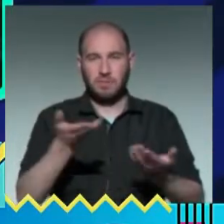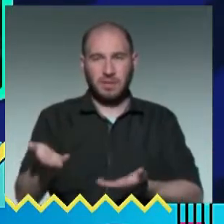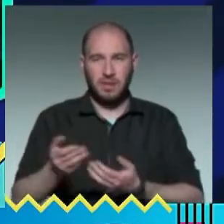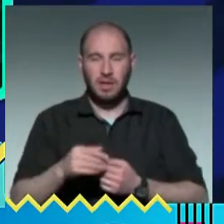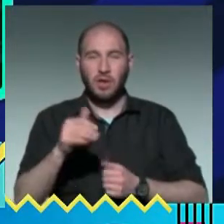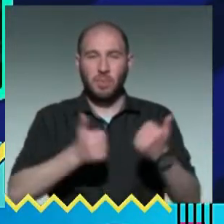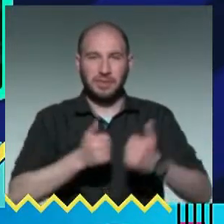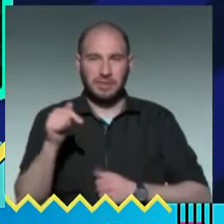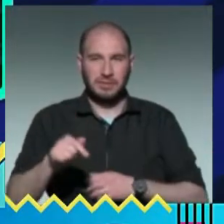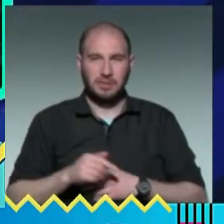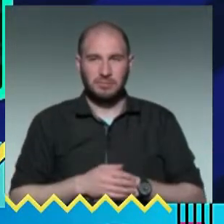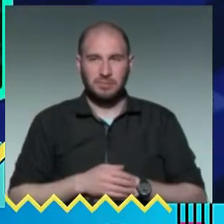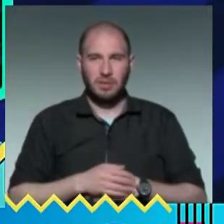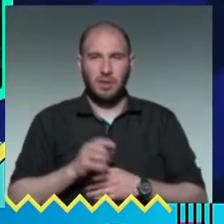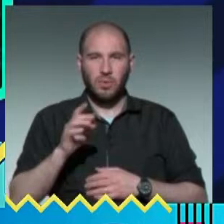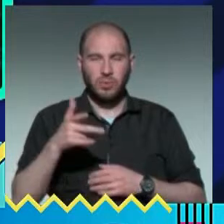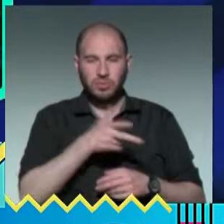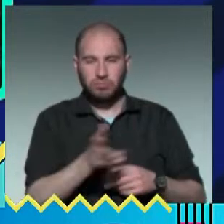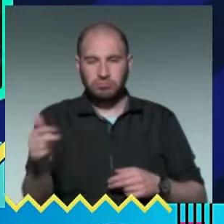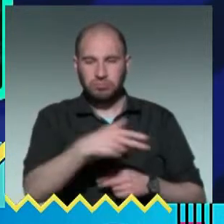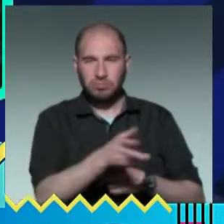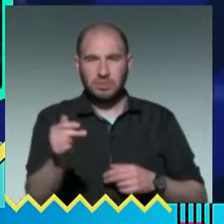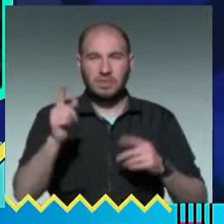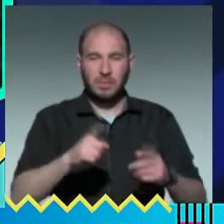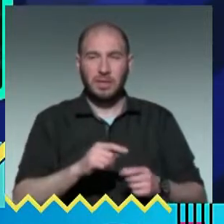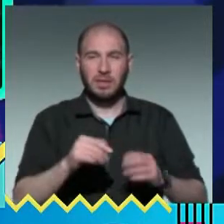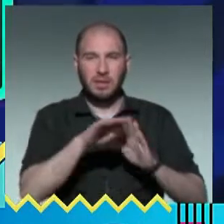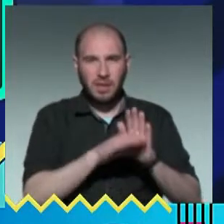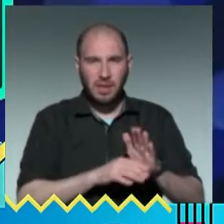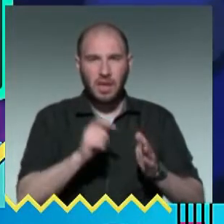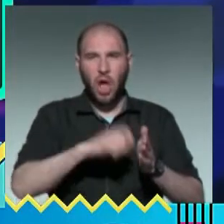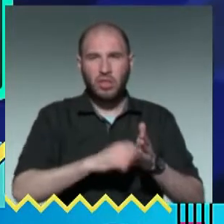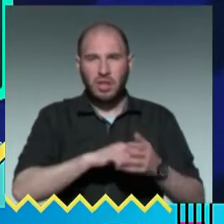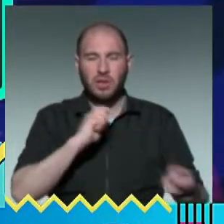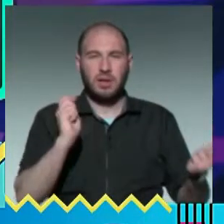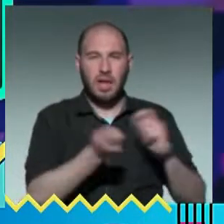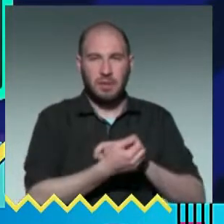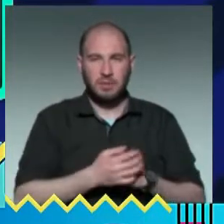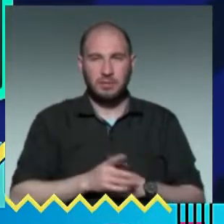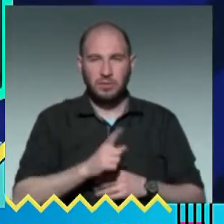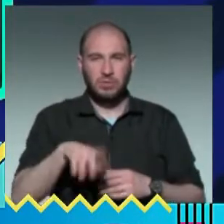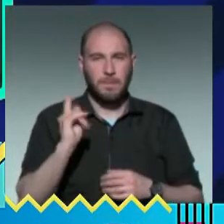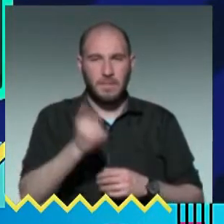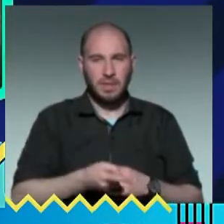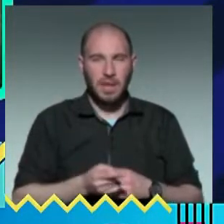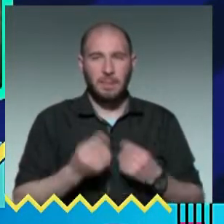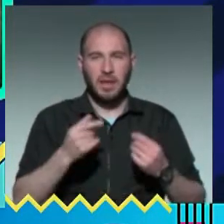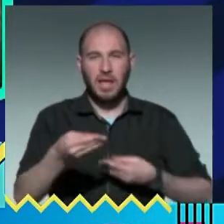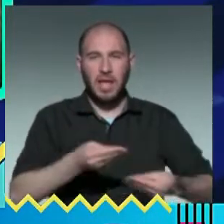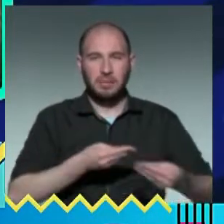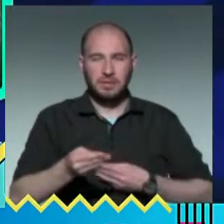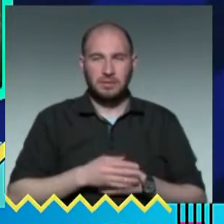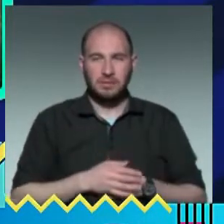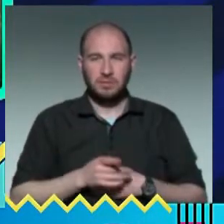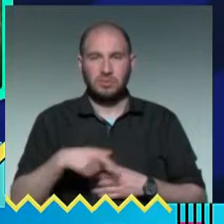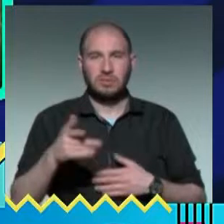esa licitación, no solo en los recorridos, sino también en los cambios de las condiciones de contratación que hemos exigido para las empresas que